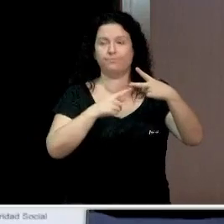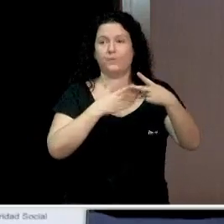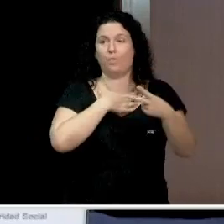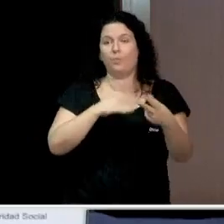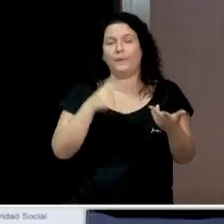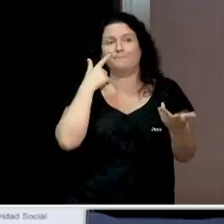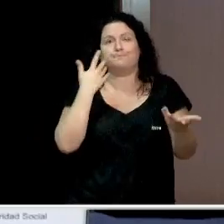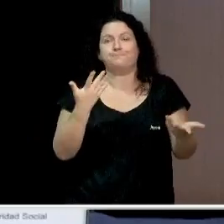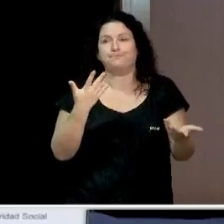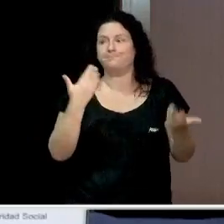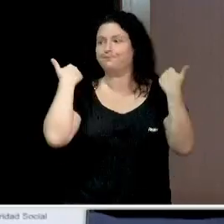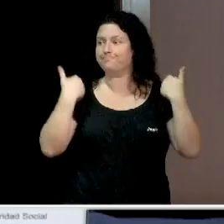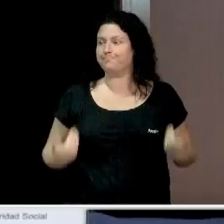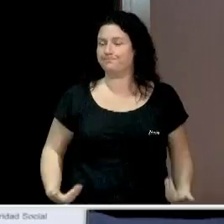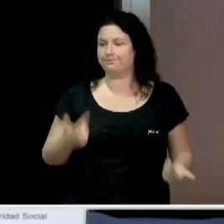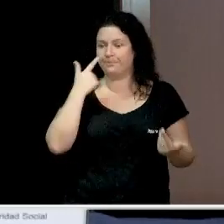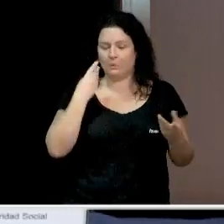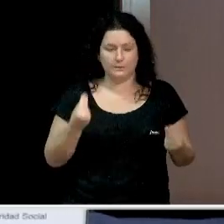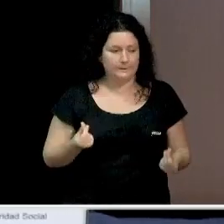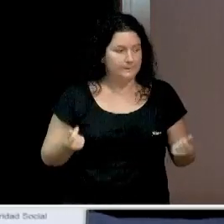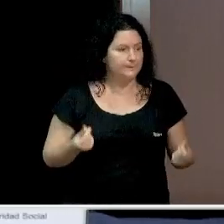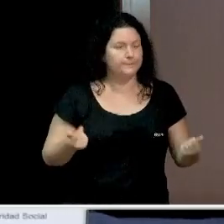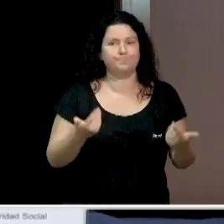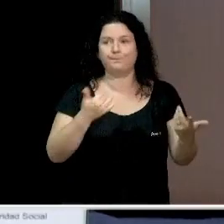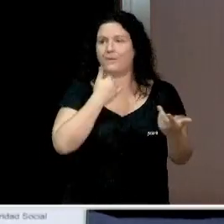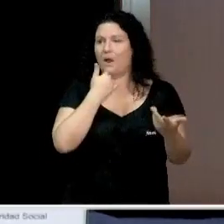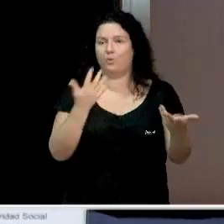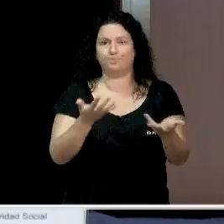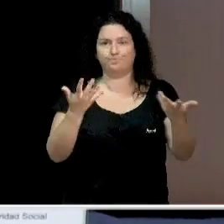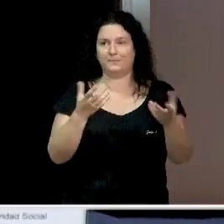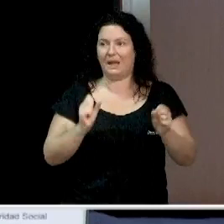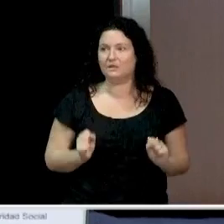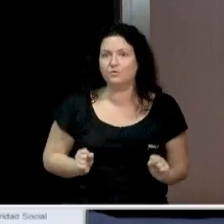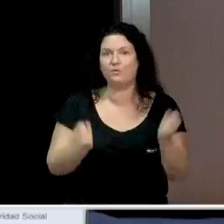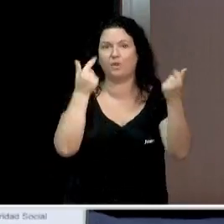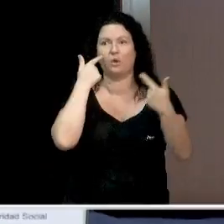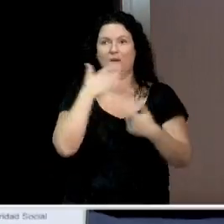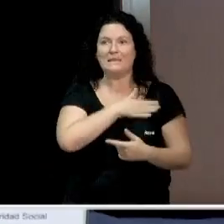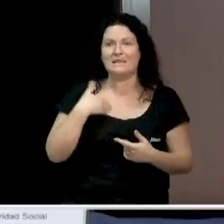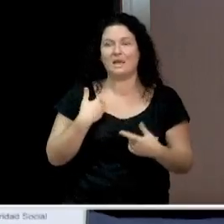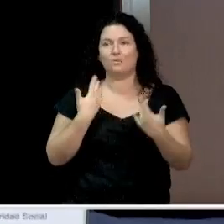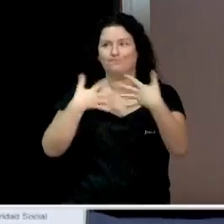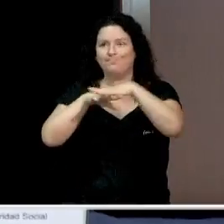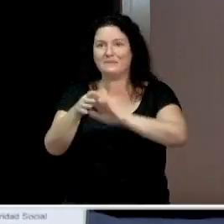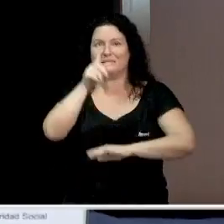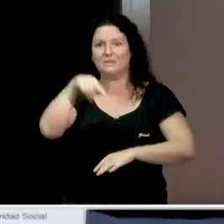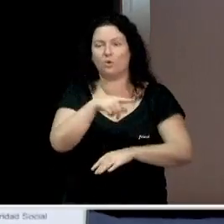hora de forzarse en una y esforzarse en una integración laboral, el tener